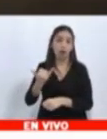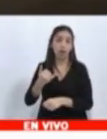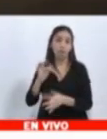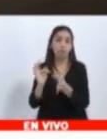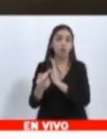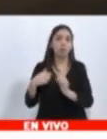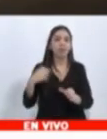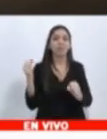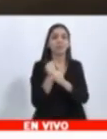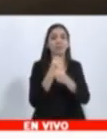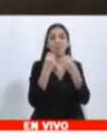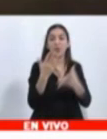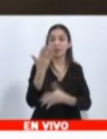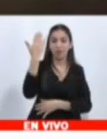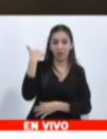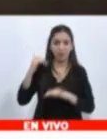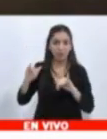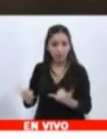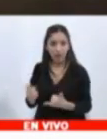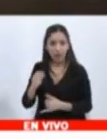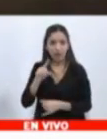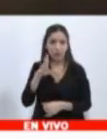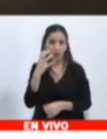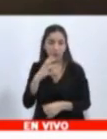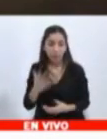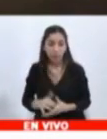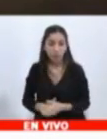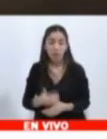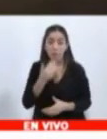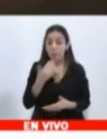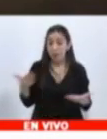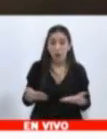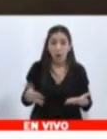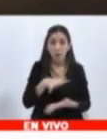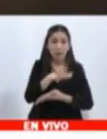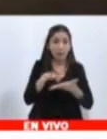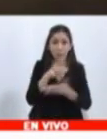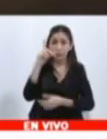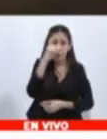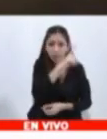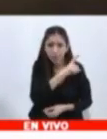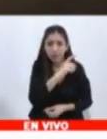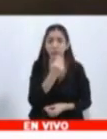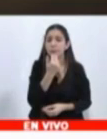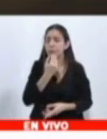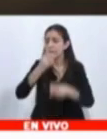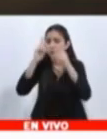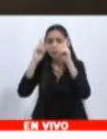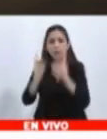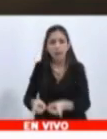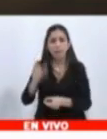hicimos mérito tal vez para ganarnos. Pero yo hoy, en este momento de